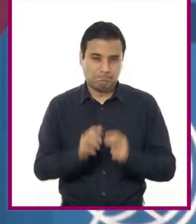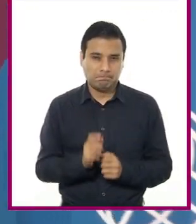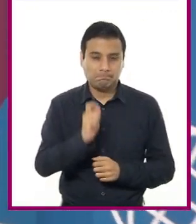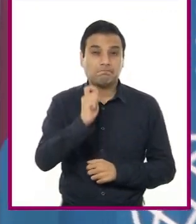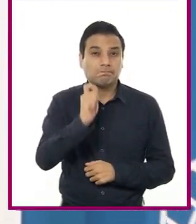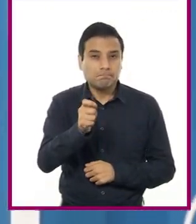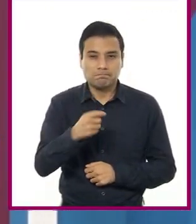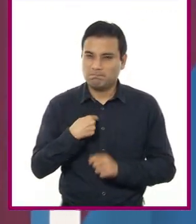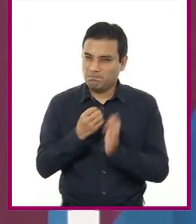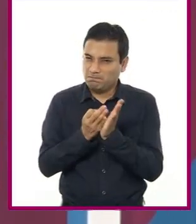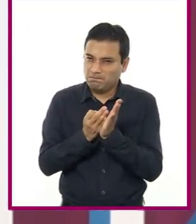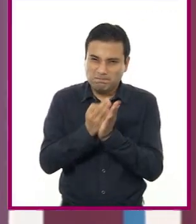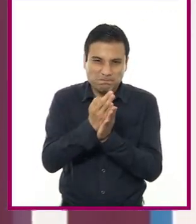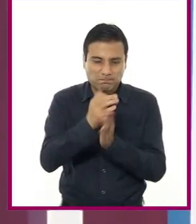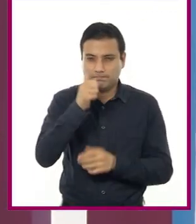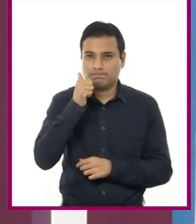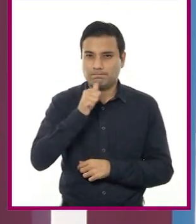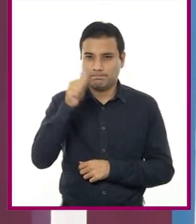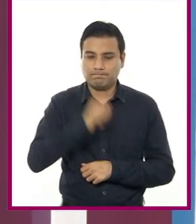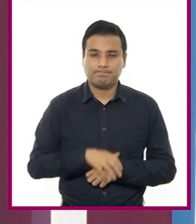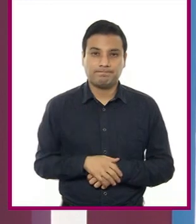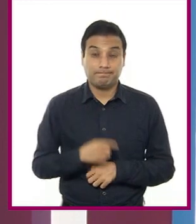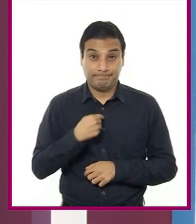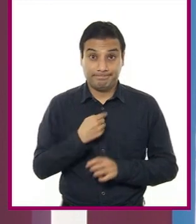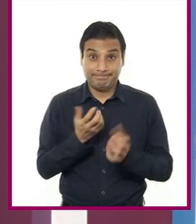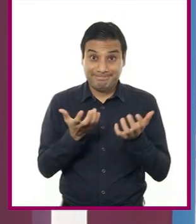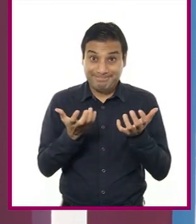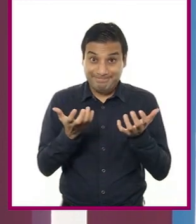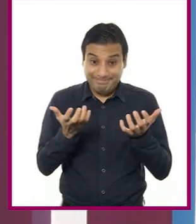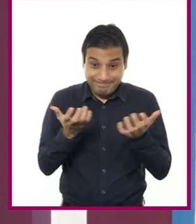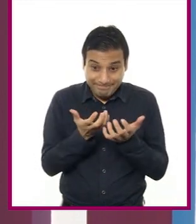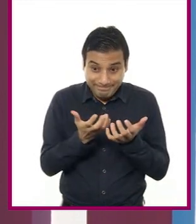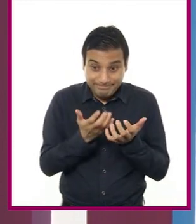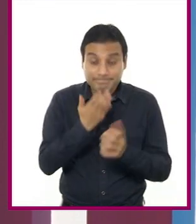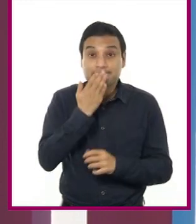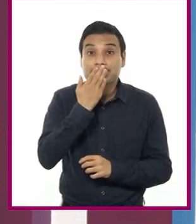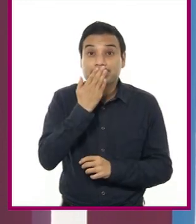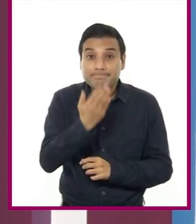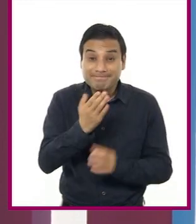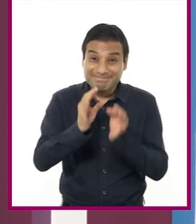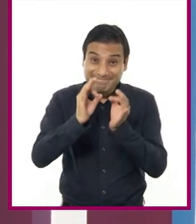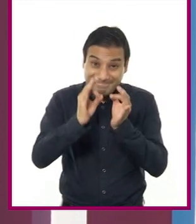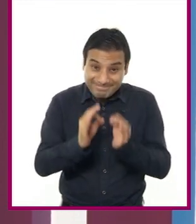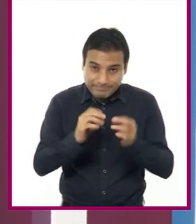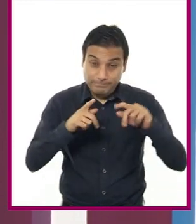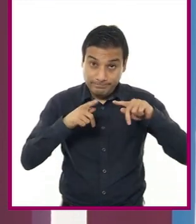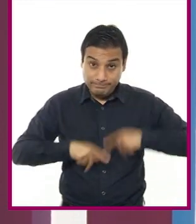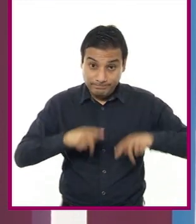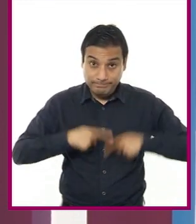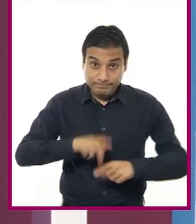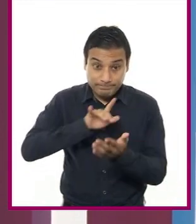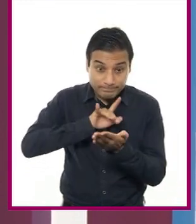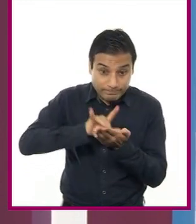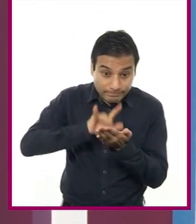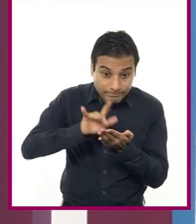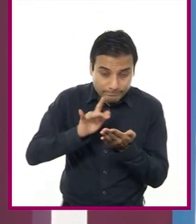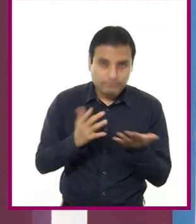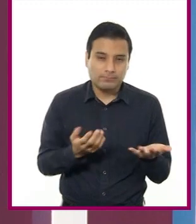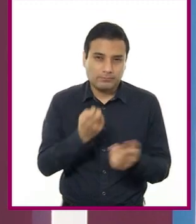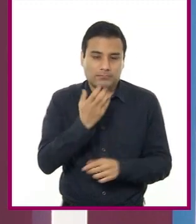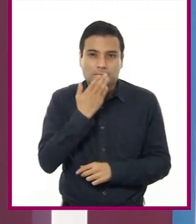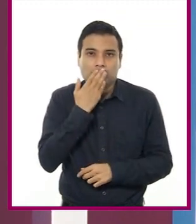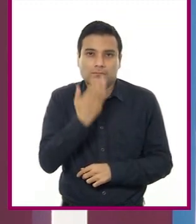las acciones y los actos se corresponden con la confianza que las y los ciudadanos han conferido a quien ejerce el